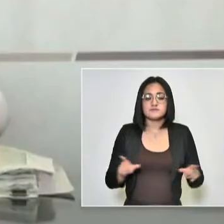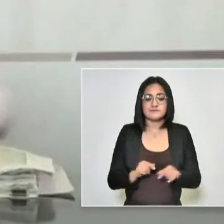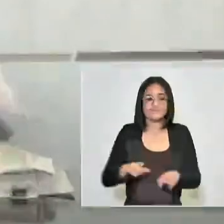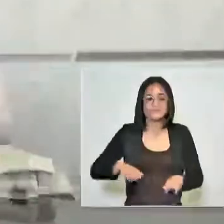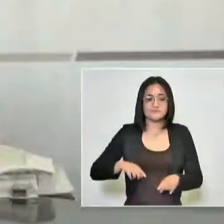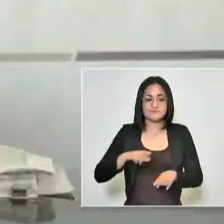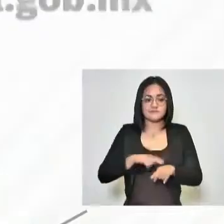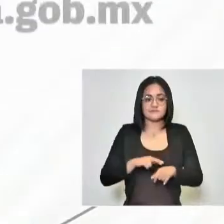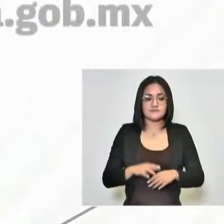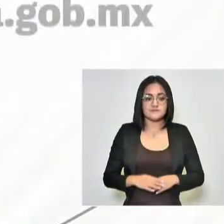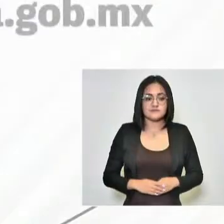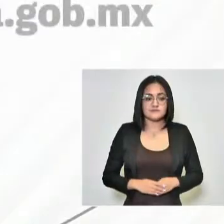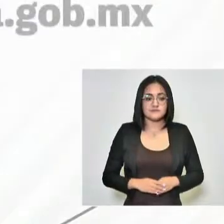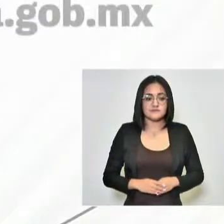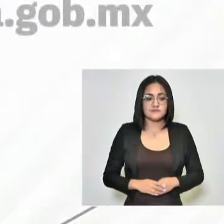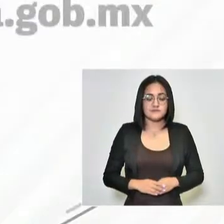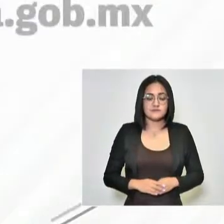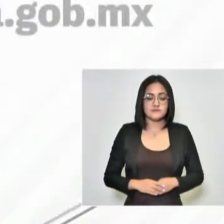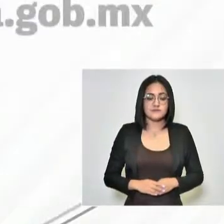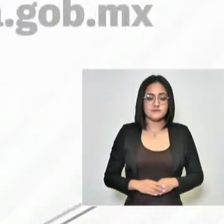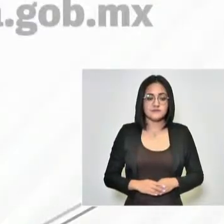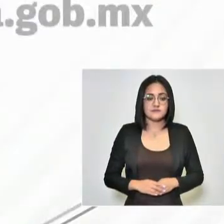cuánto, gobernador?